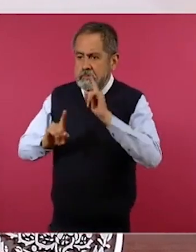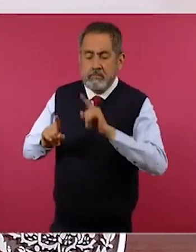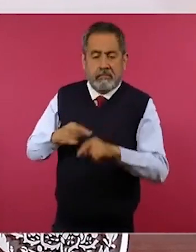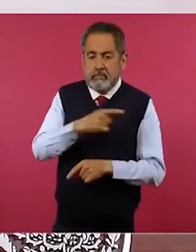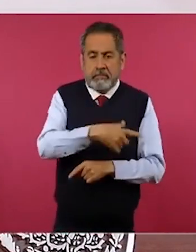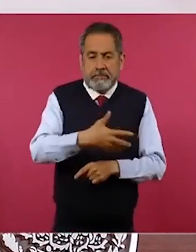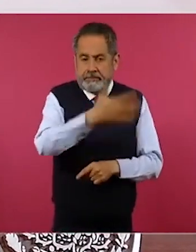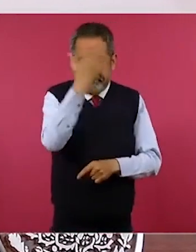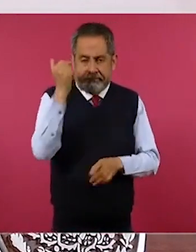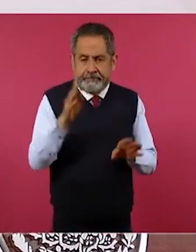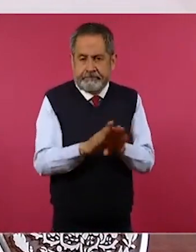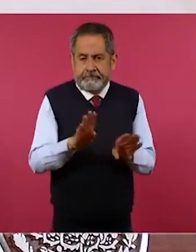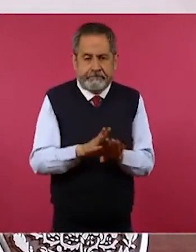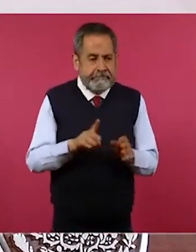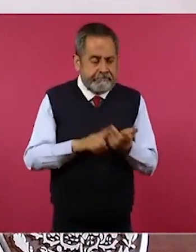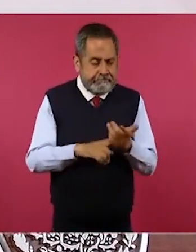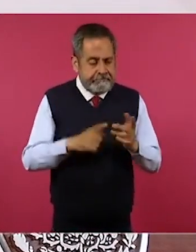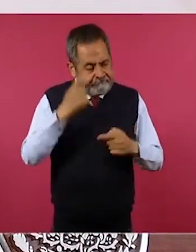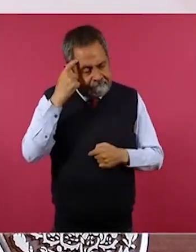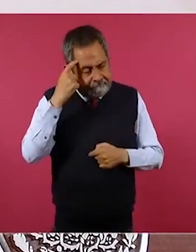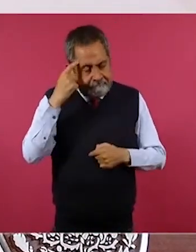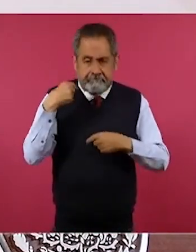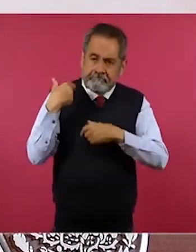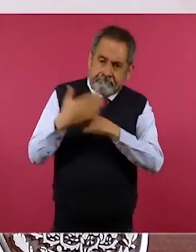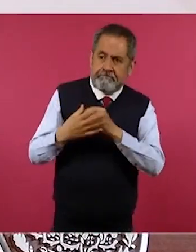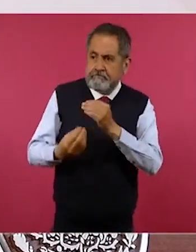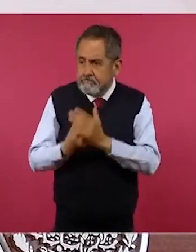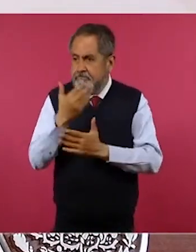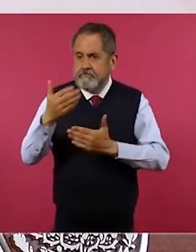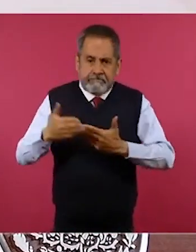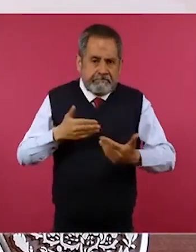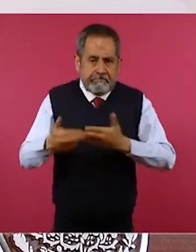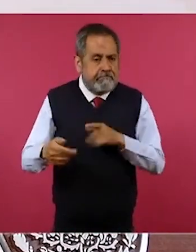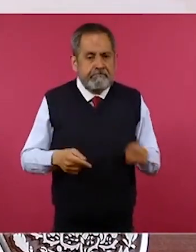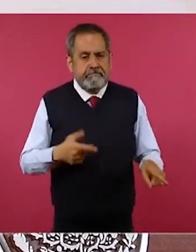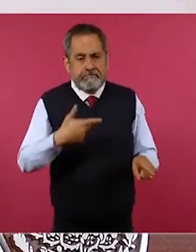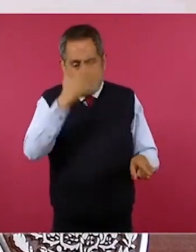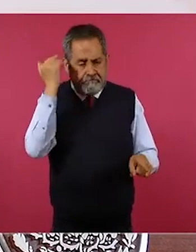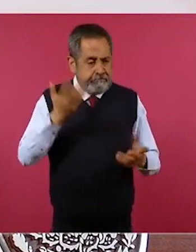ajustarse, apegarse a las nuevas circunstancias.